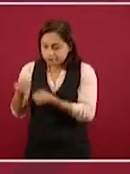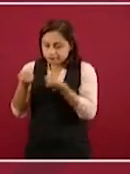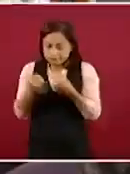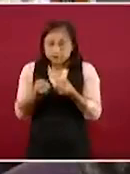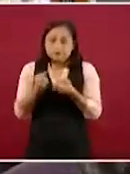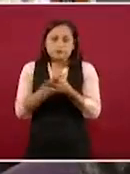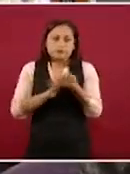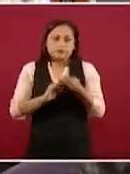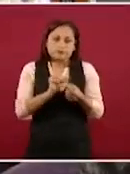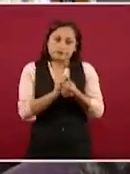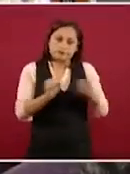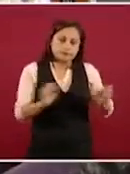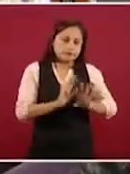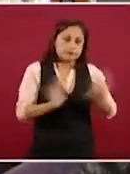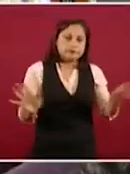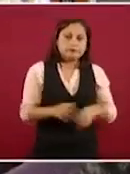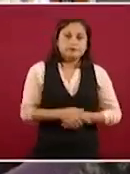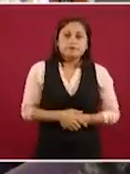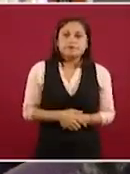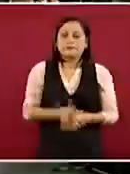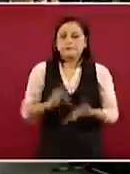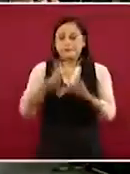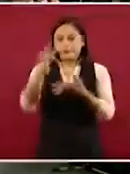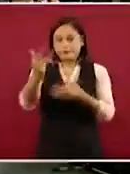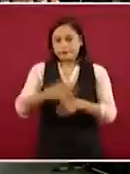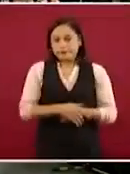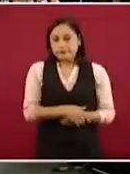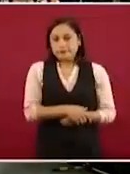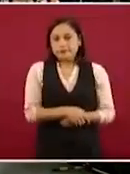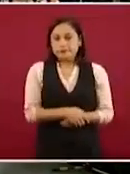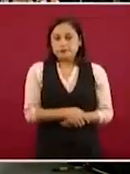la circulación. Gracias.